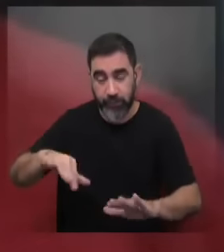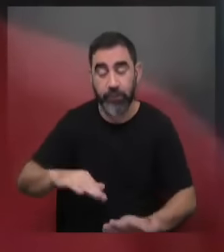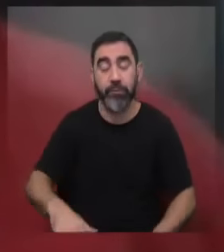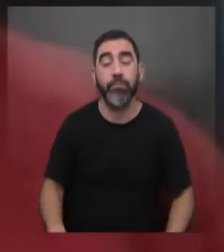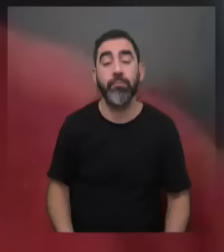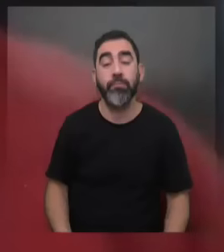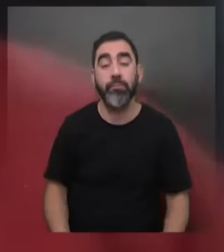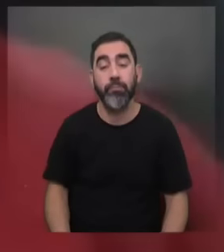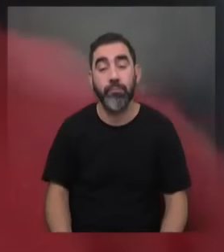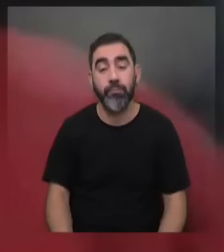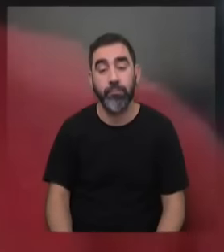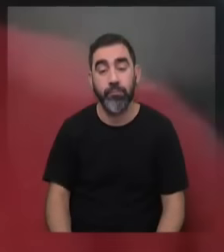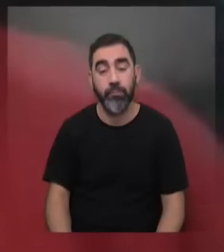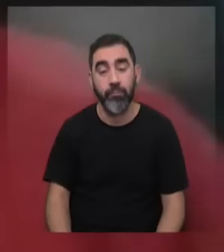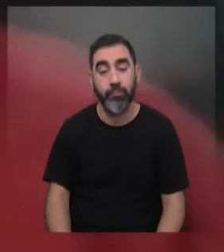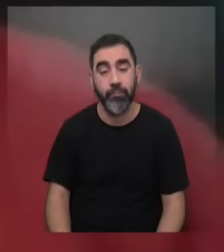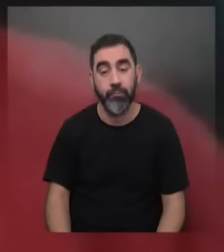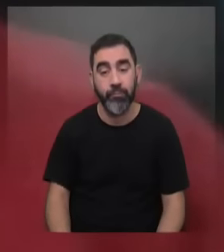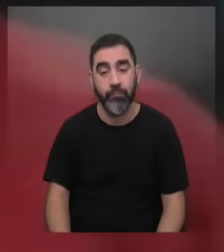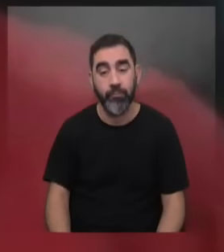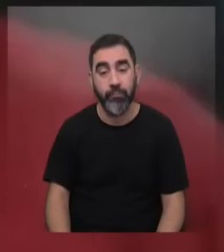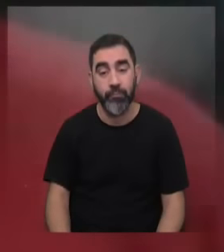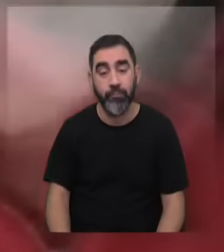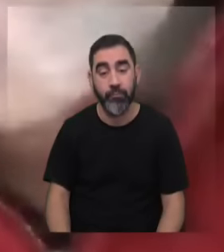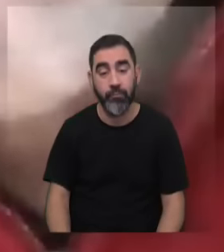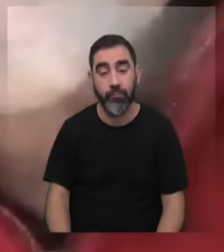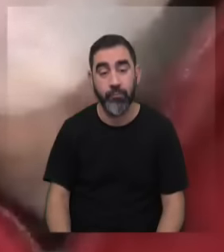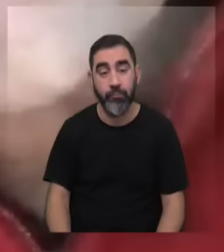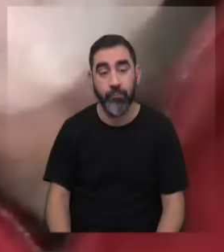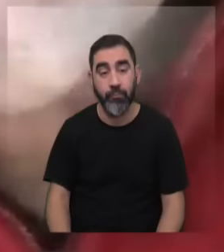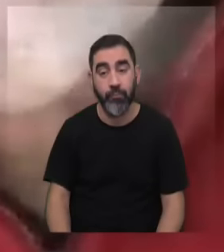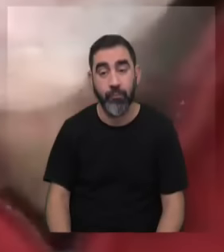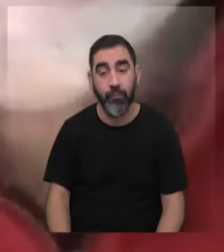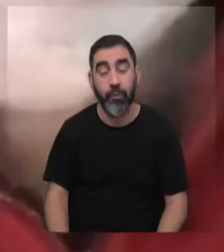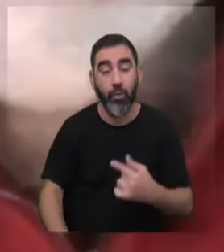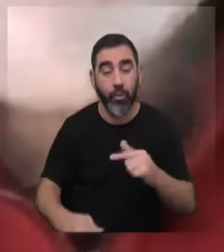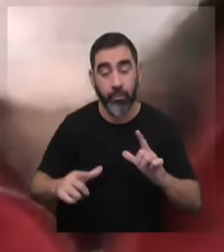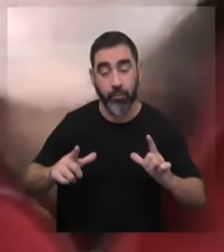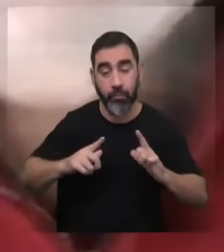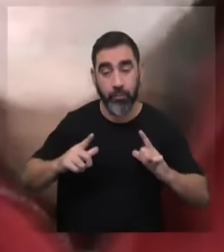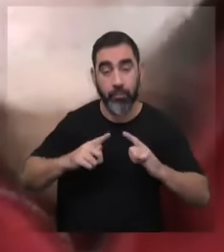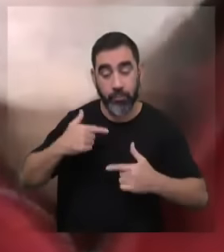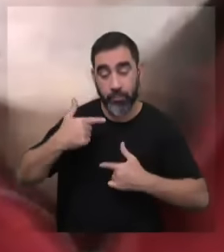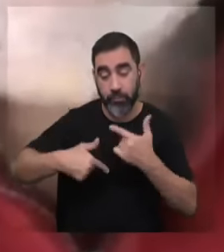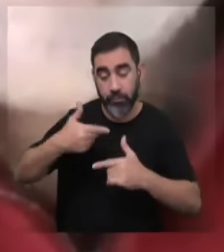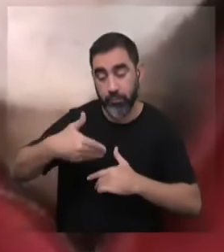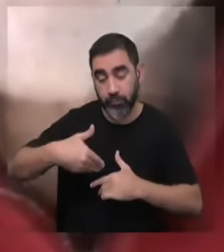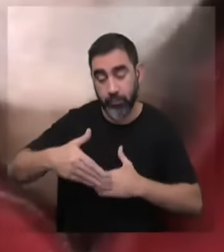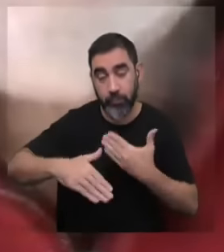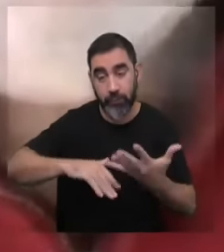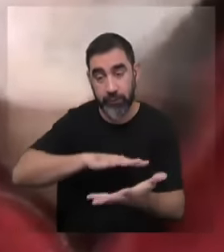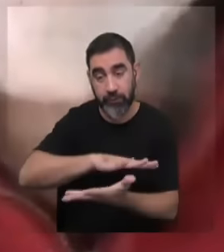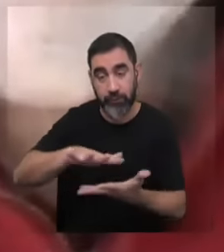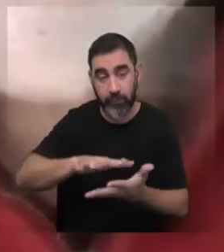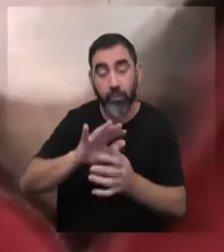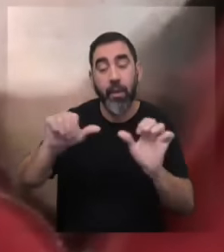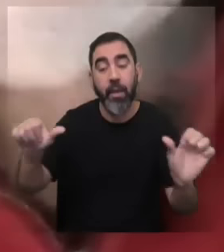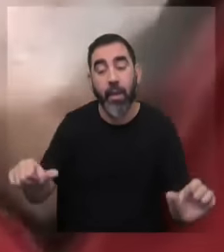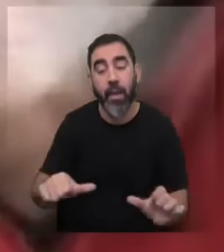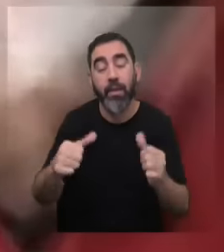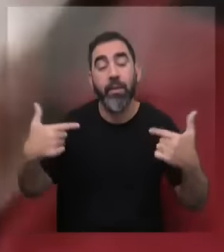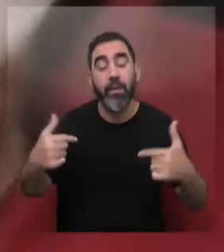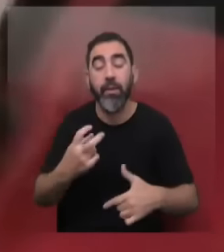adelante el proyecto Neptuno Pero bueno bien Ever figuerola lo vamos a seguir Atentamente Cómo se vaya desarrollando Qué hace la intendencia